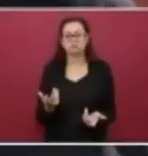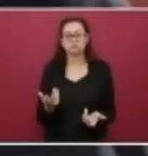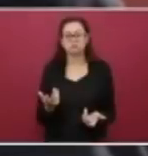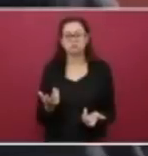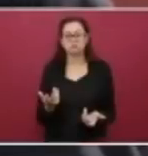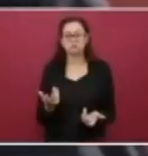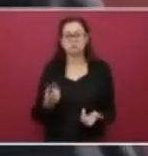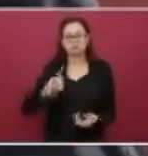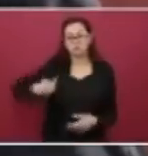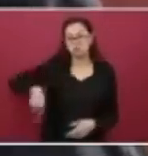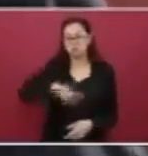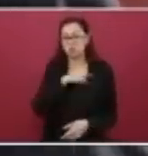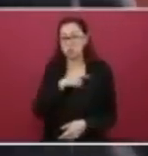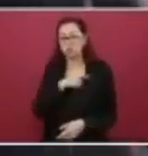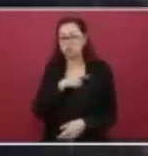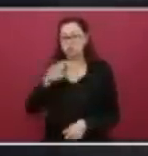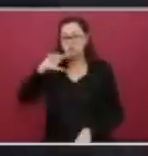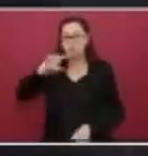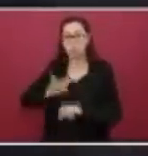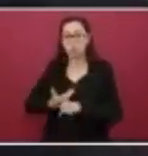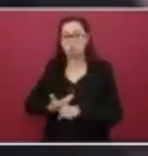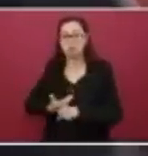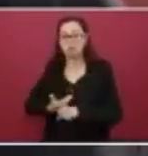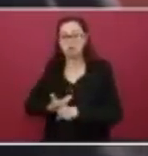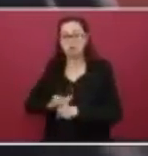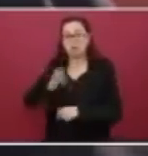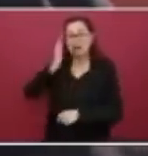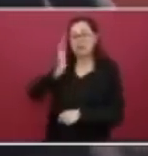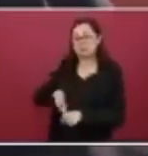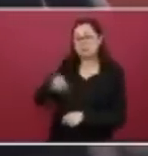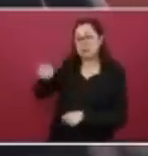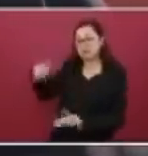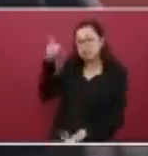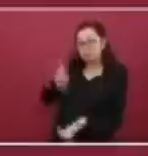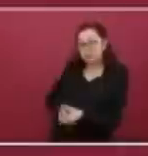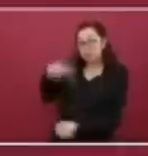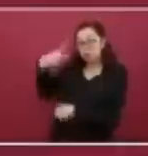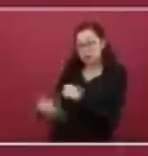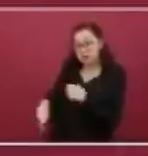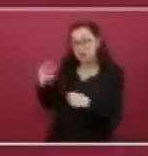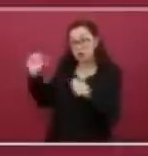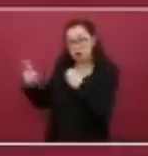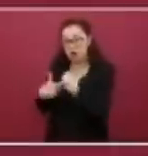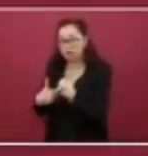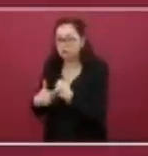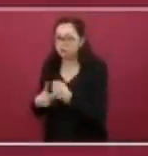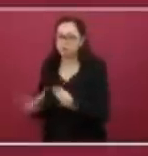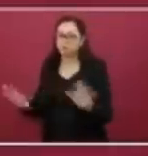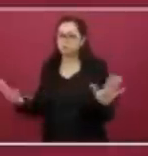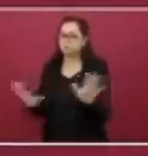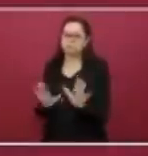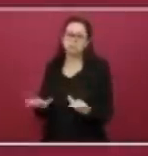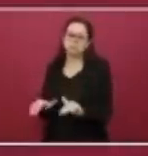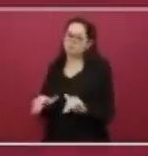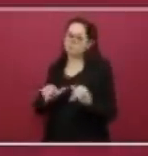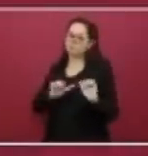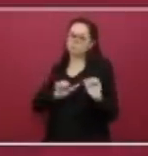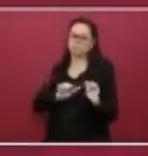la inseguridad y de riesgos de los niños eso me preocupa mucho